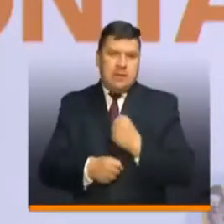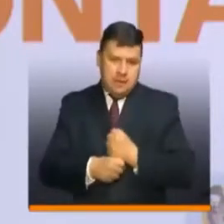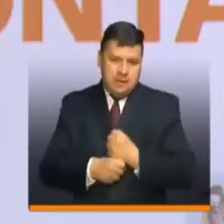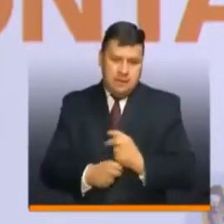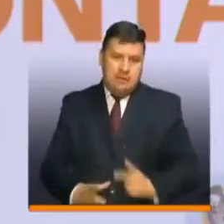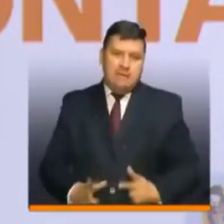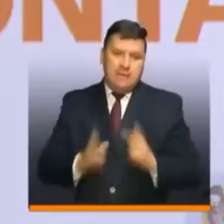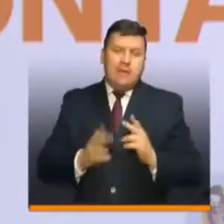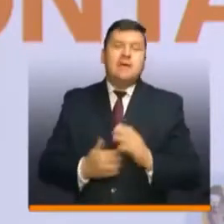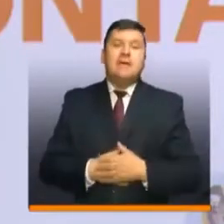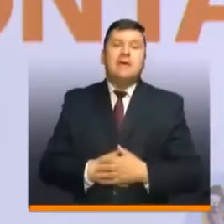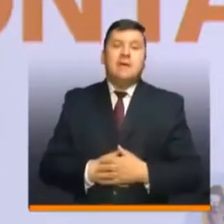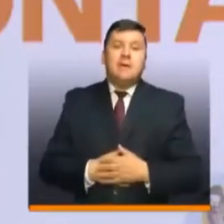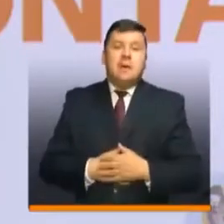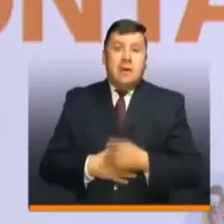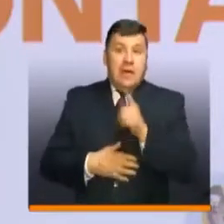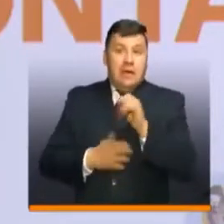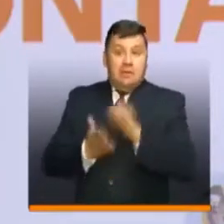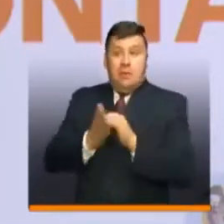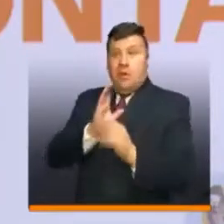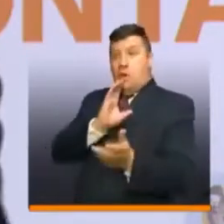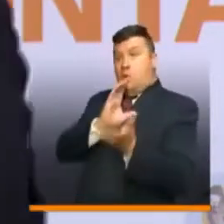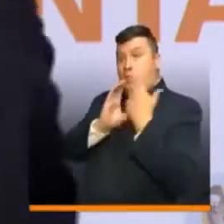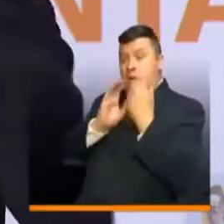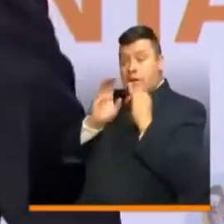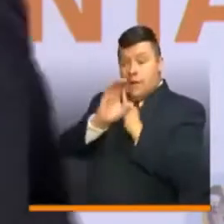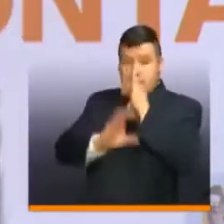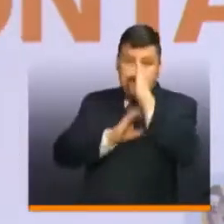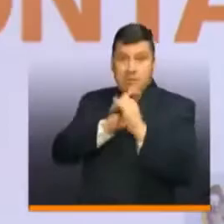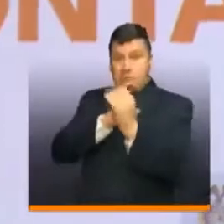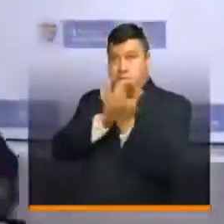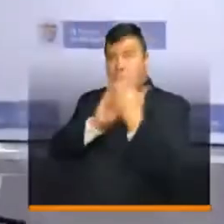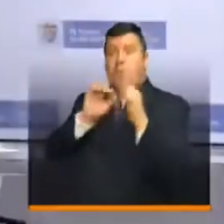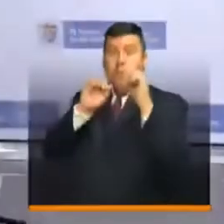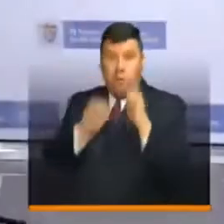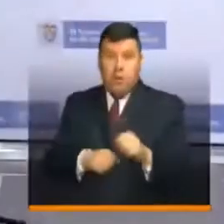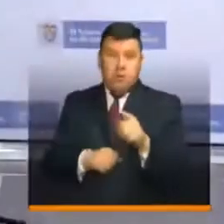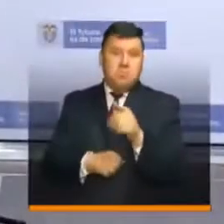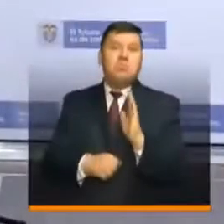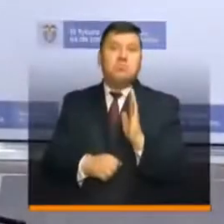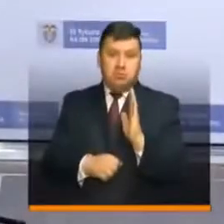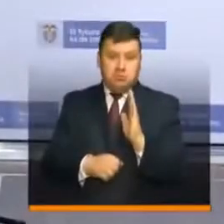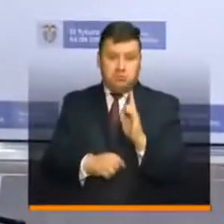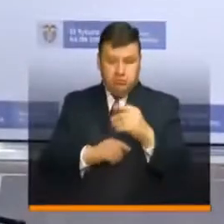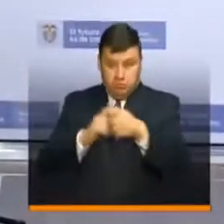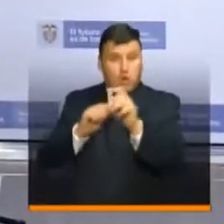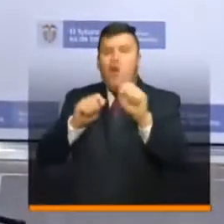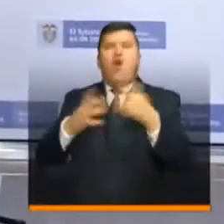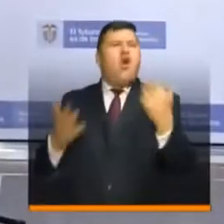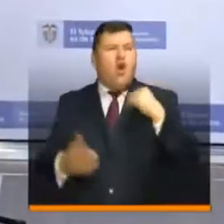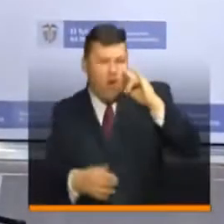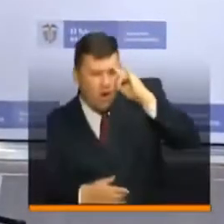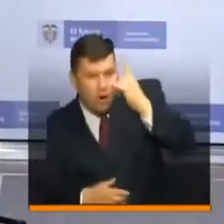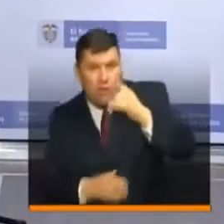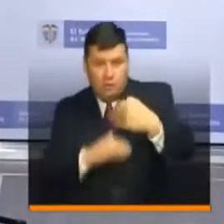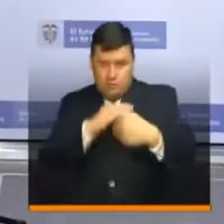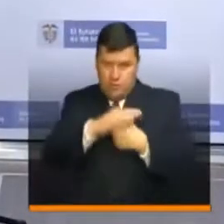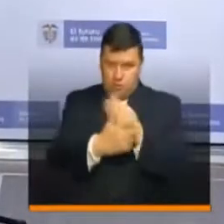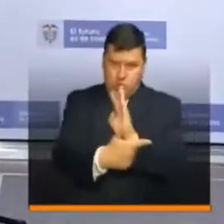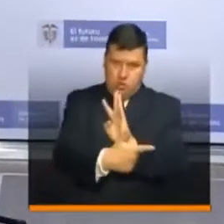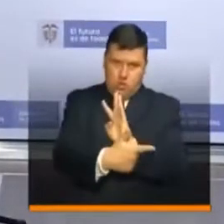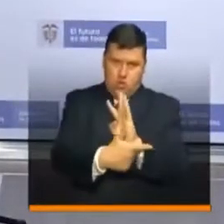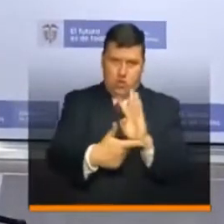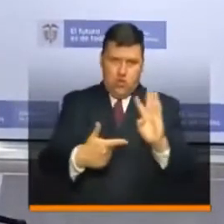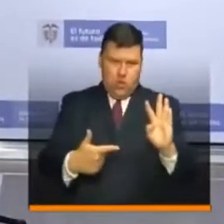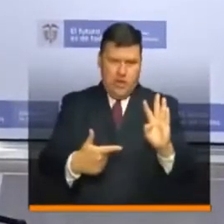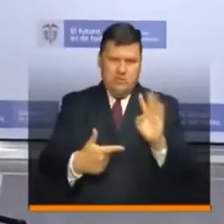por la vida esos proveedores y también los internacionales podrán entonces entrar a nuestra página web la que